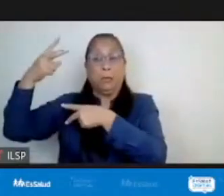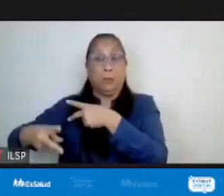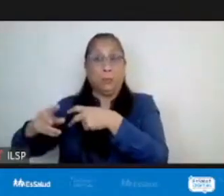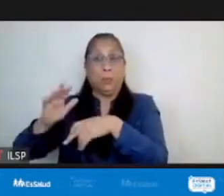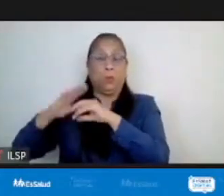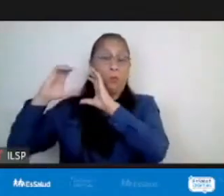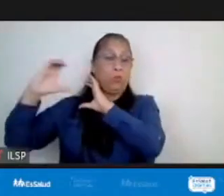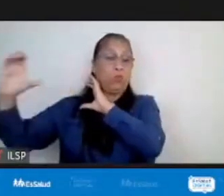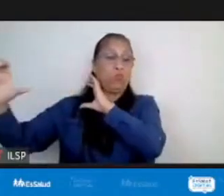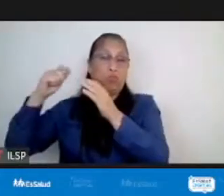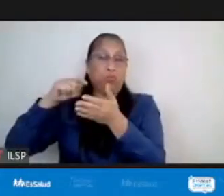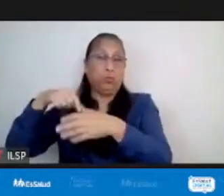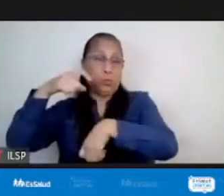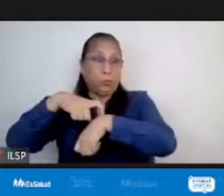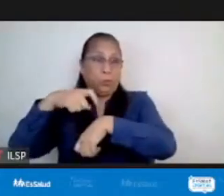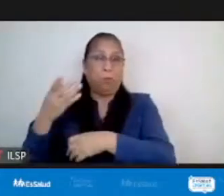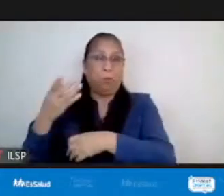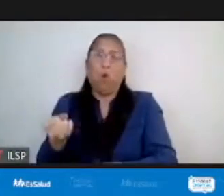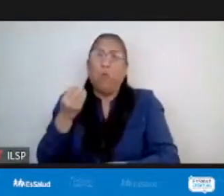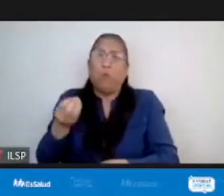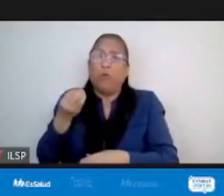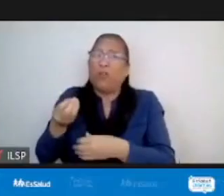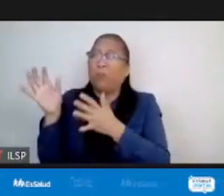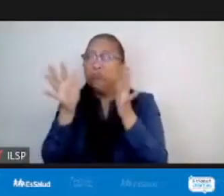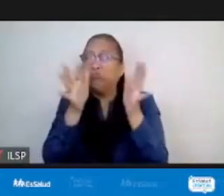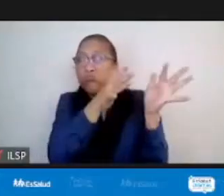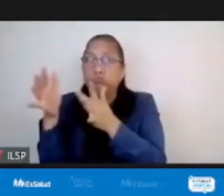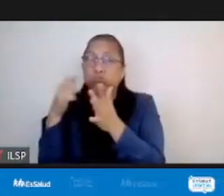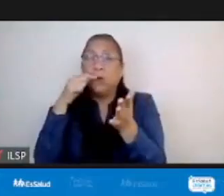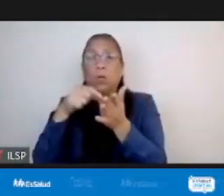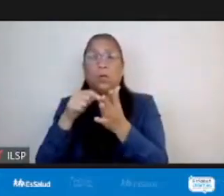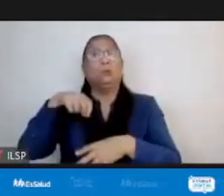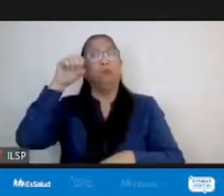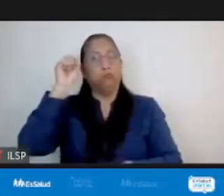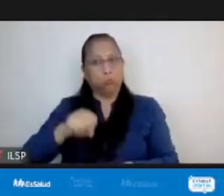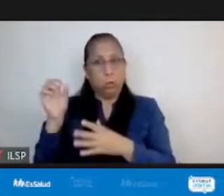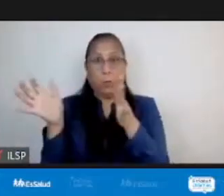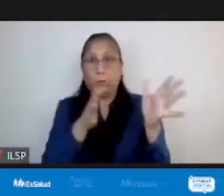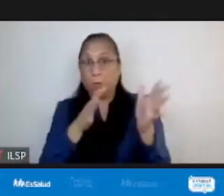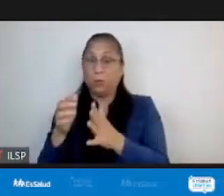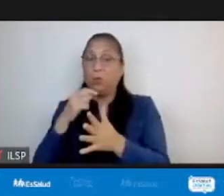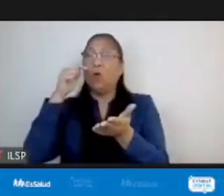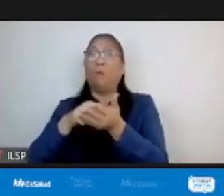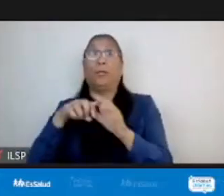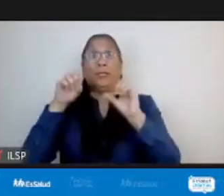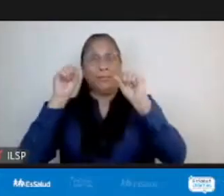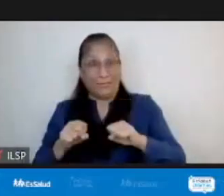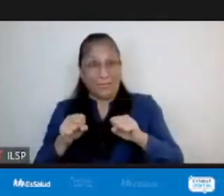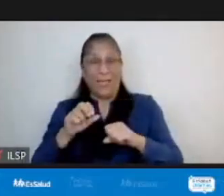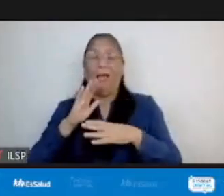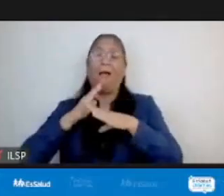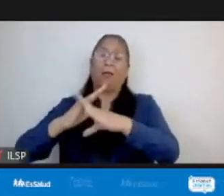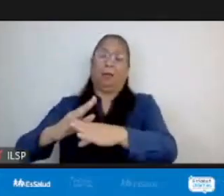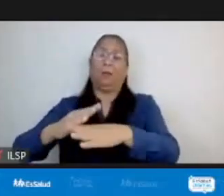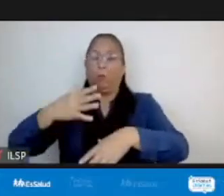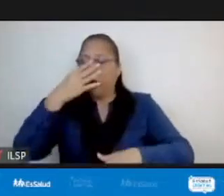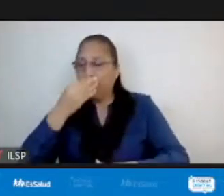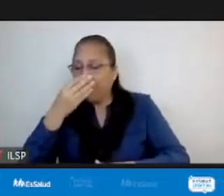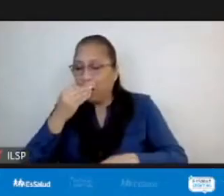en el momento de turno por qué lo hace y abrir que hay ventilación. Porque si no, si se hace así, vamos a poder evitar bastantes resfriados e